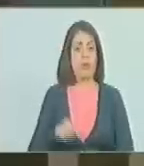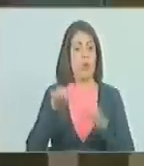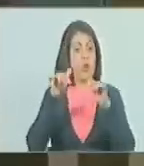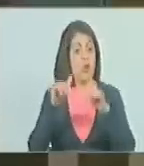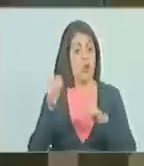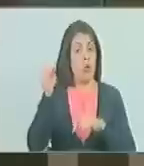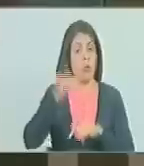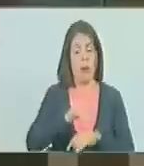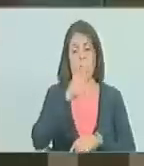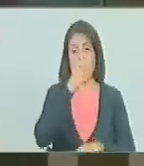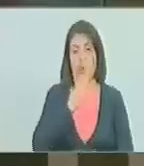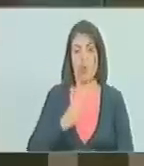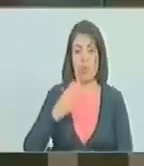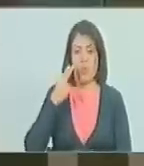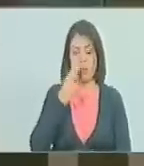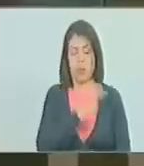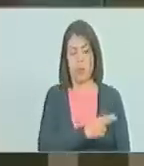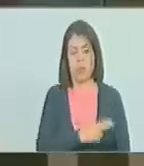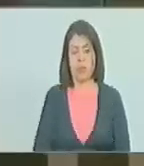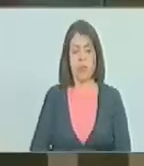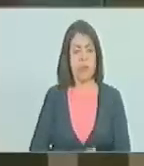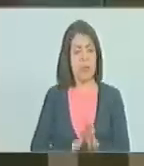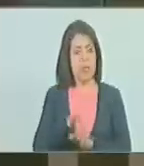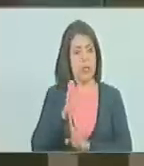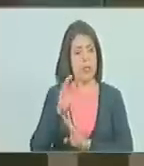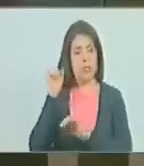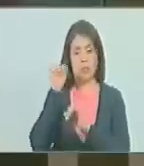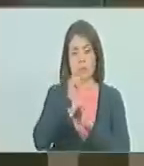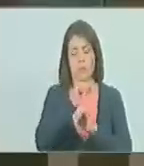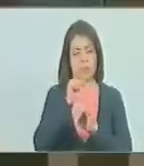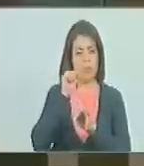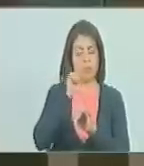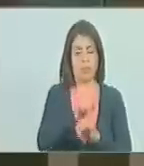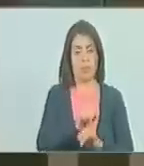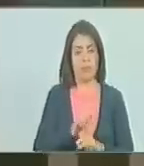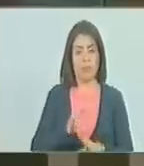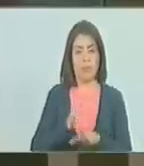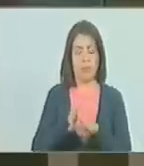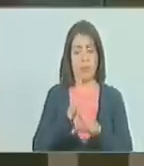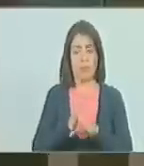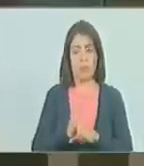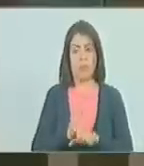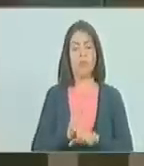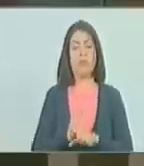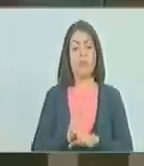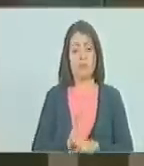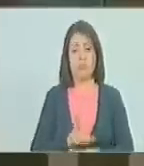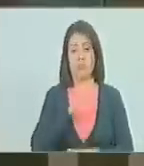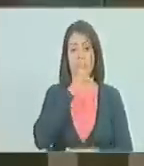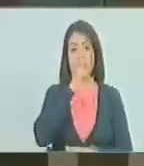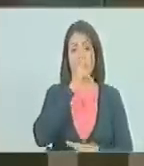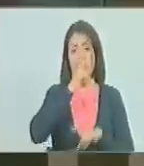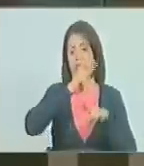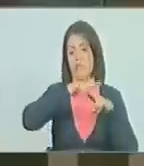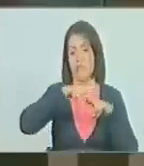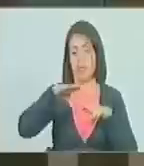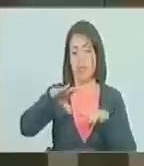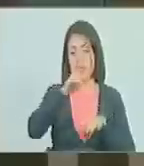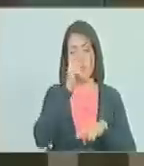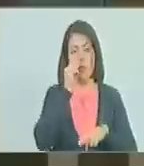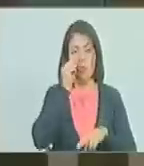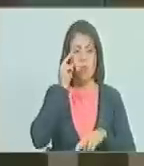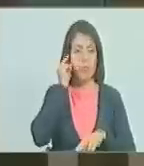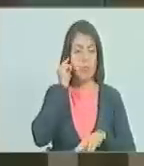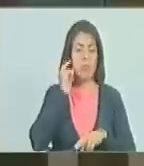que nunca nos comprometemos con seguir luchando contra ese crimen. Los niños y las niñas